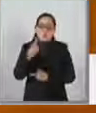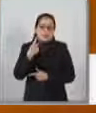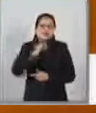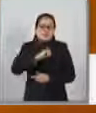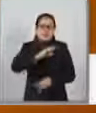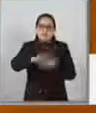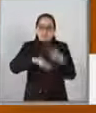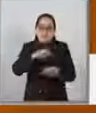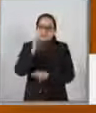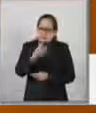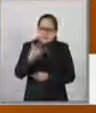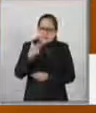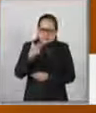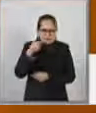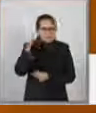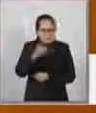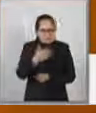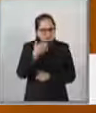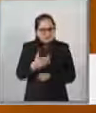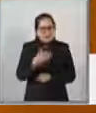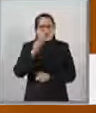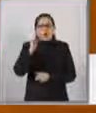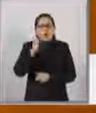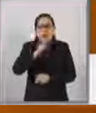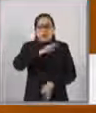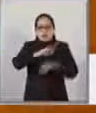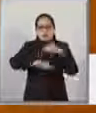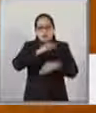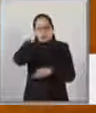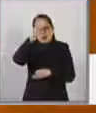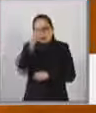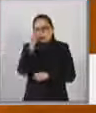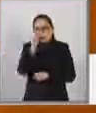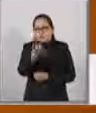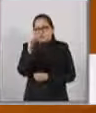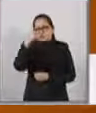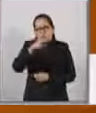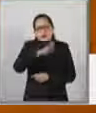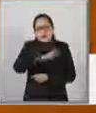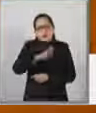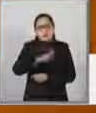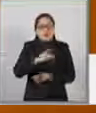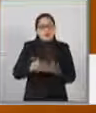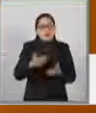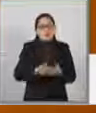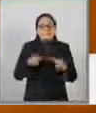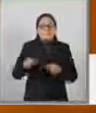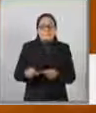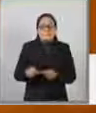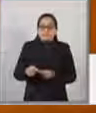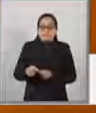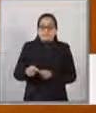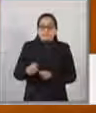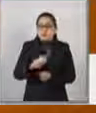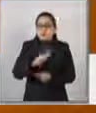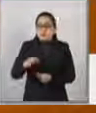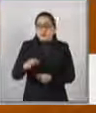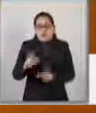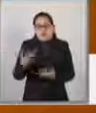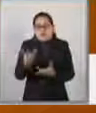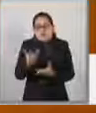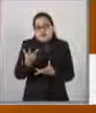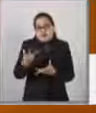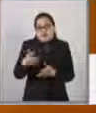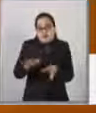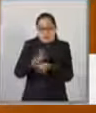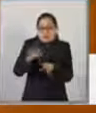que sirva y que ojalá encontremos los consensos para que podamos en determinado momento hacer las